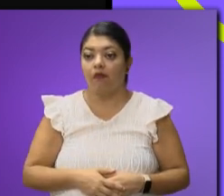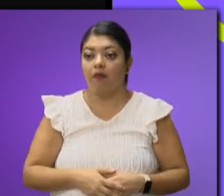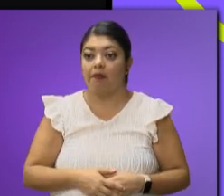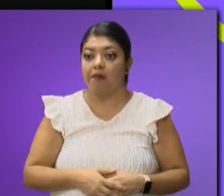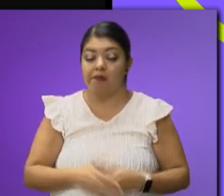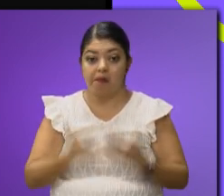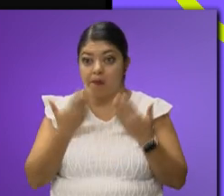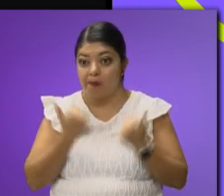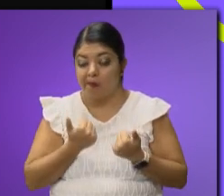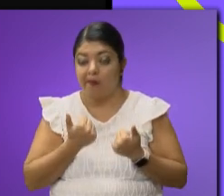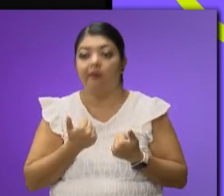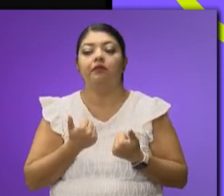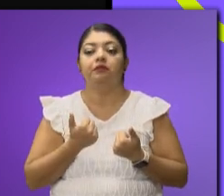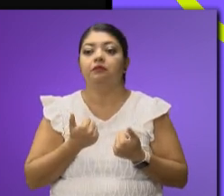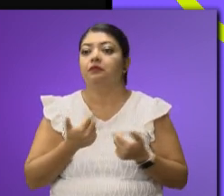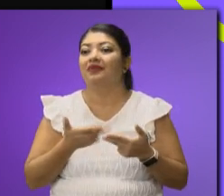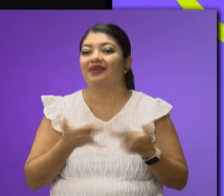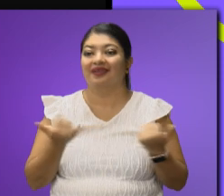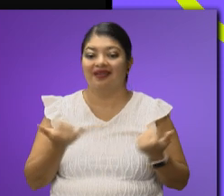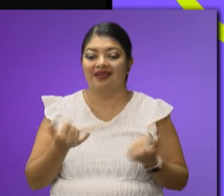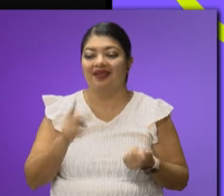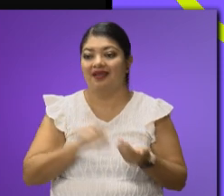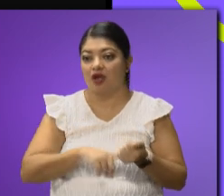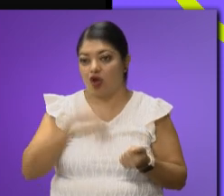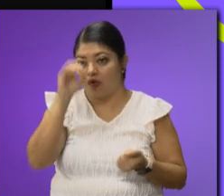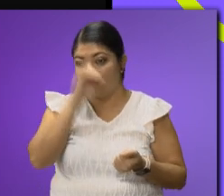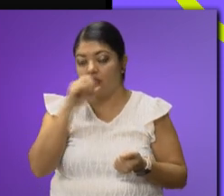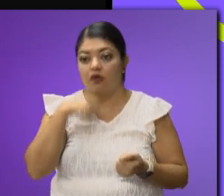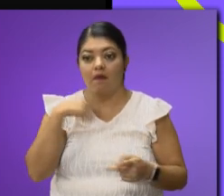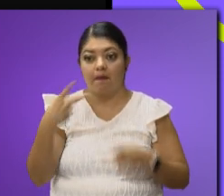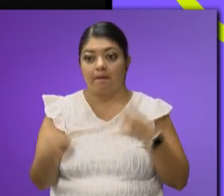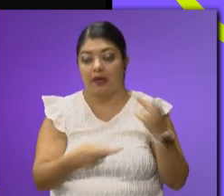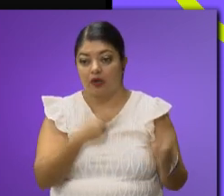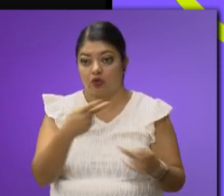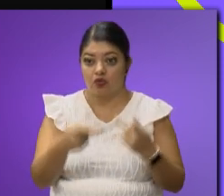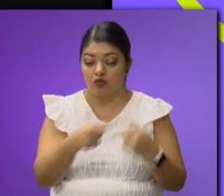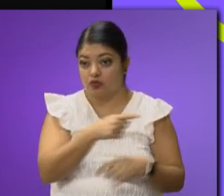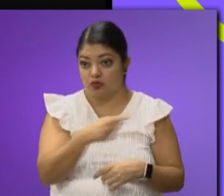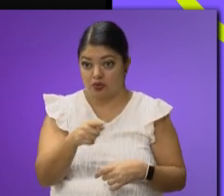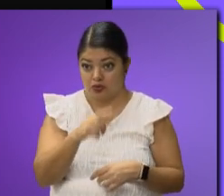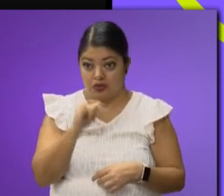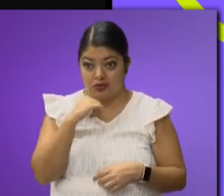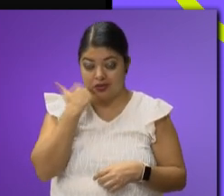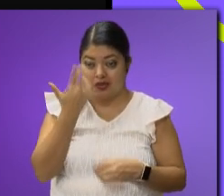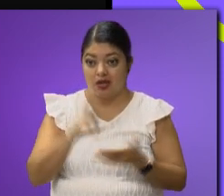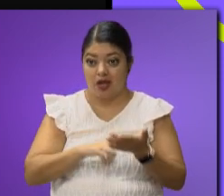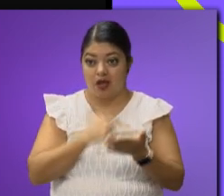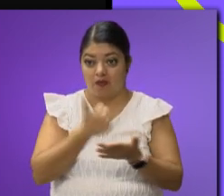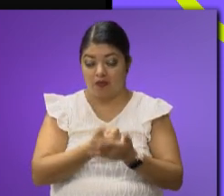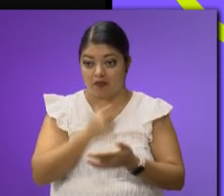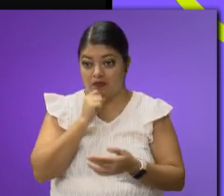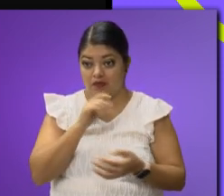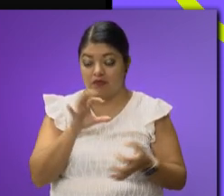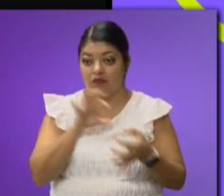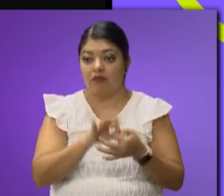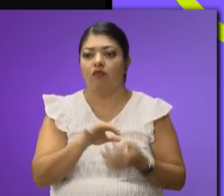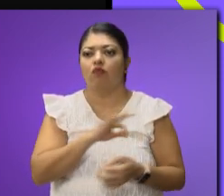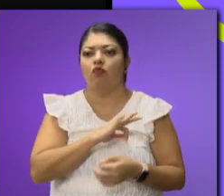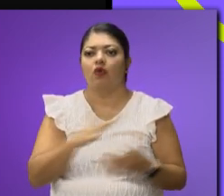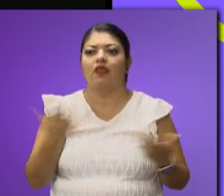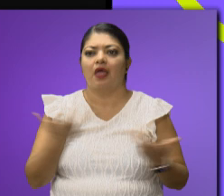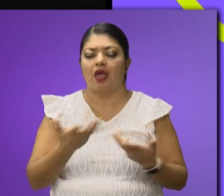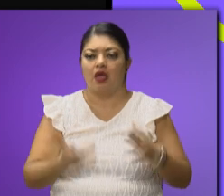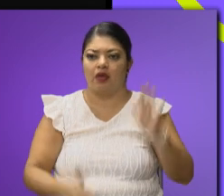No existiendo ninguna observación, les preguntaría si es de aprobarse los turnos correspondientes, los pudiéramos